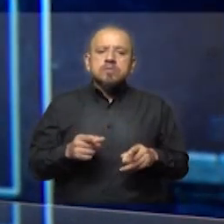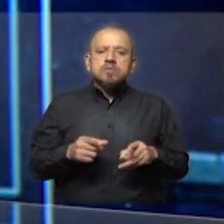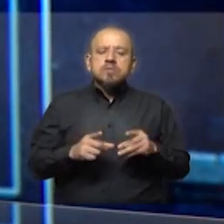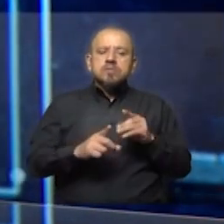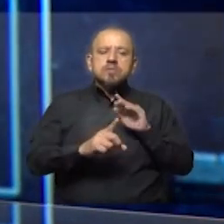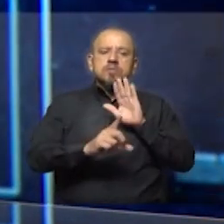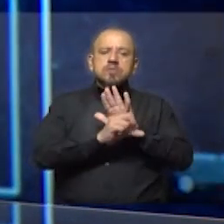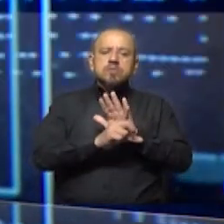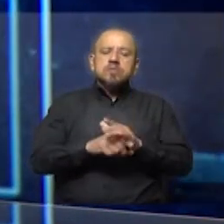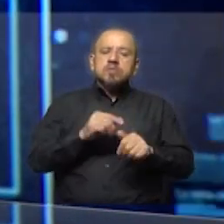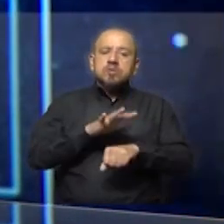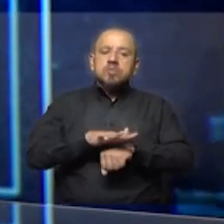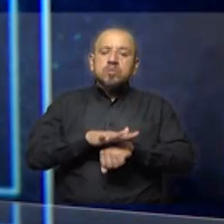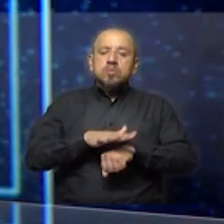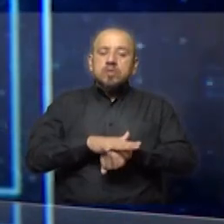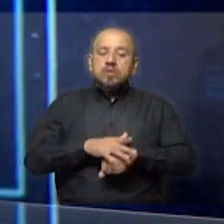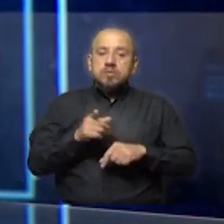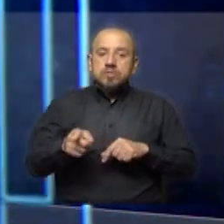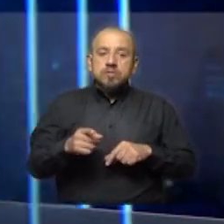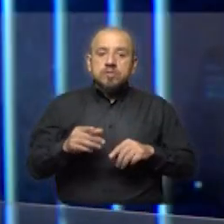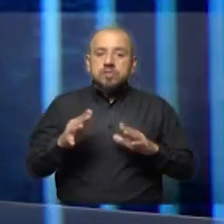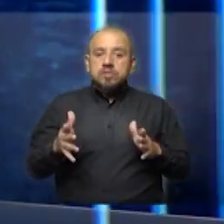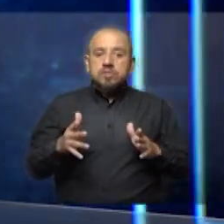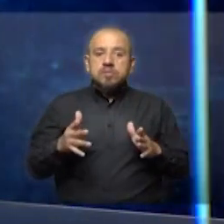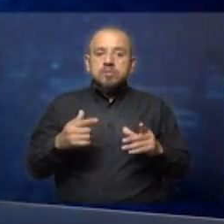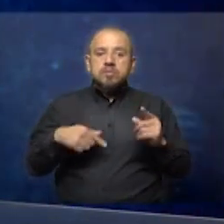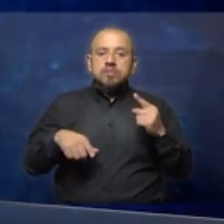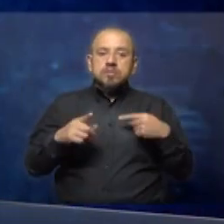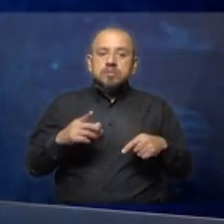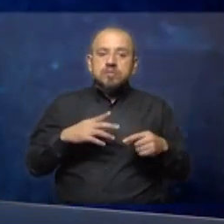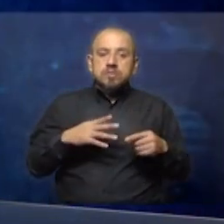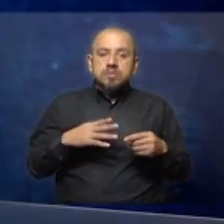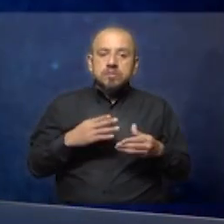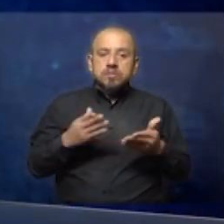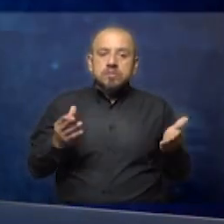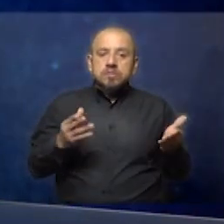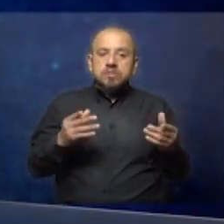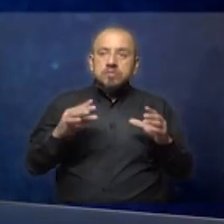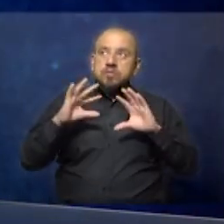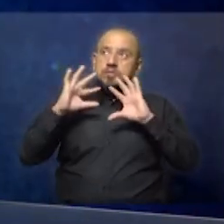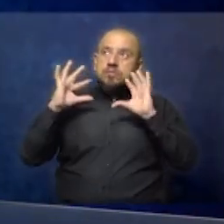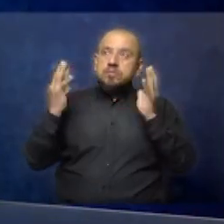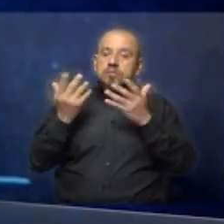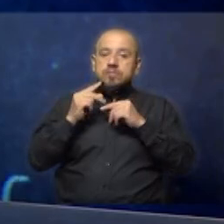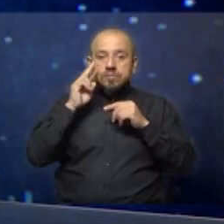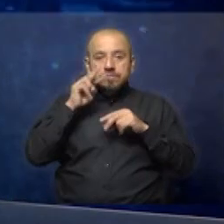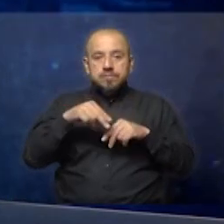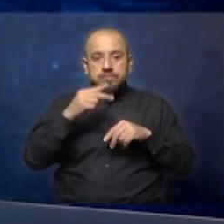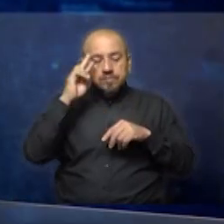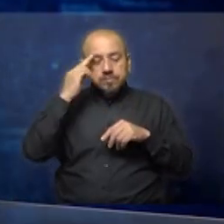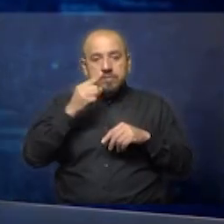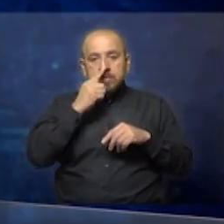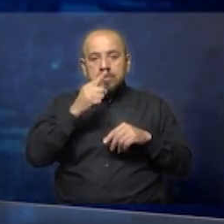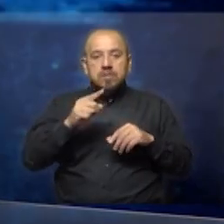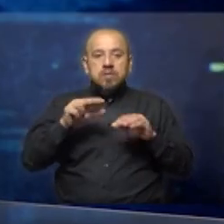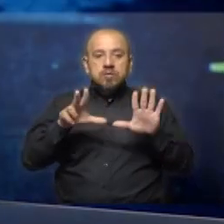en su momento provocó que la mirada del mundo se posará sobre Uruguay estábamos 1868